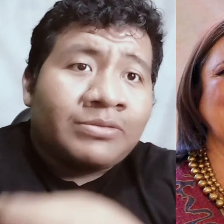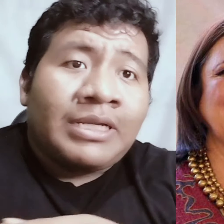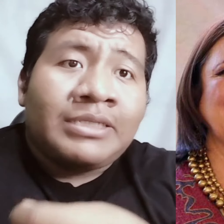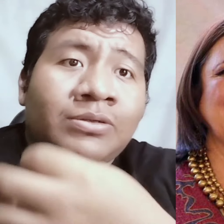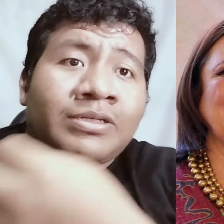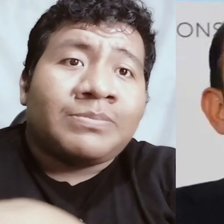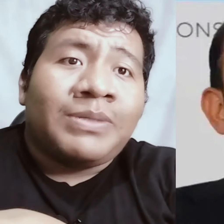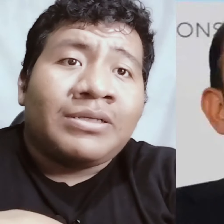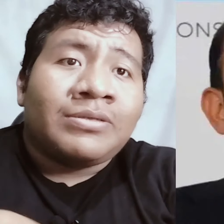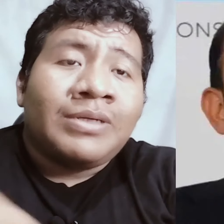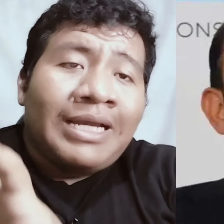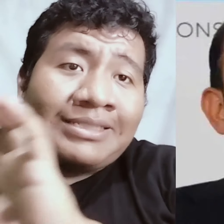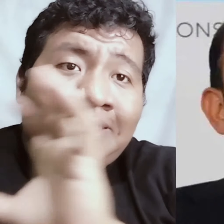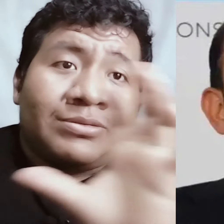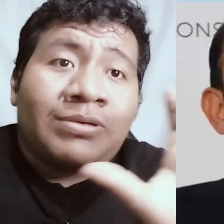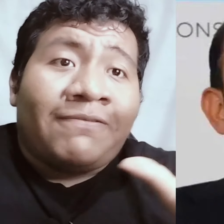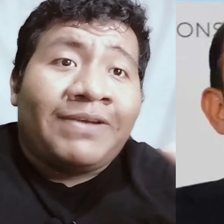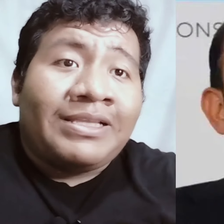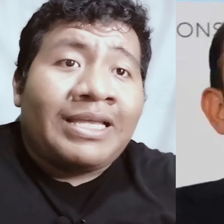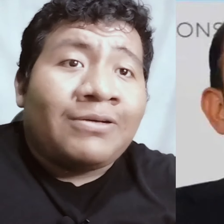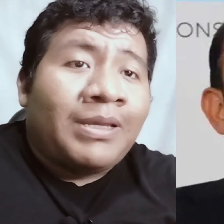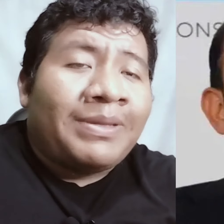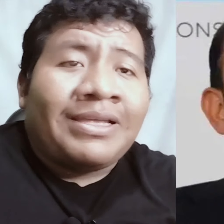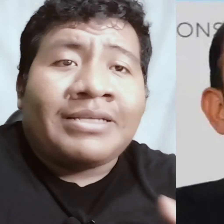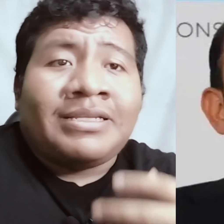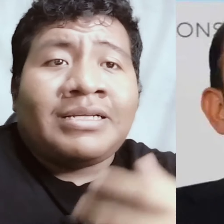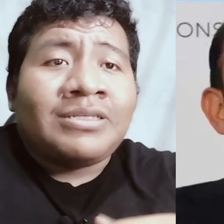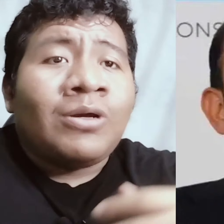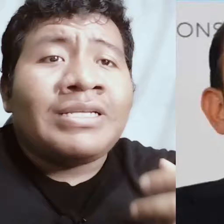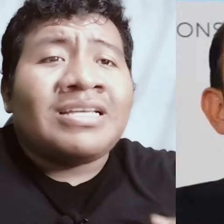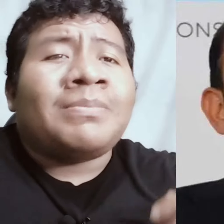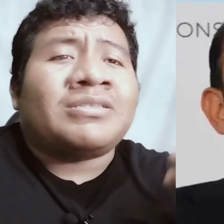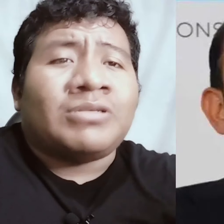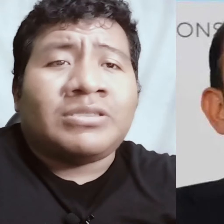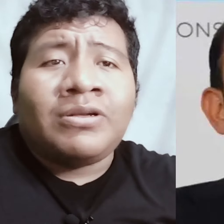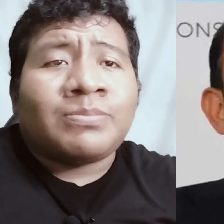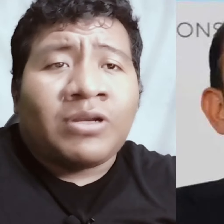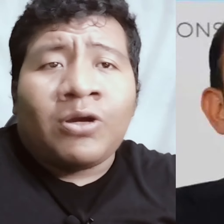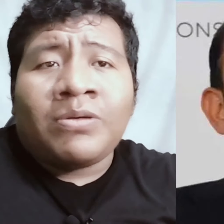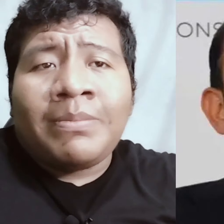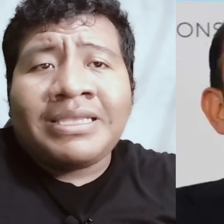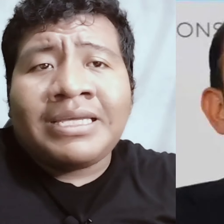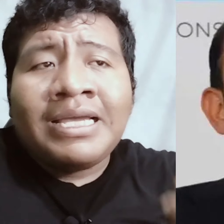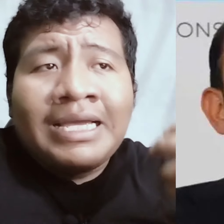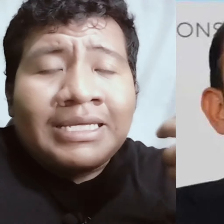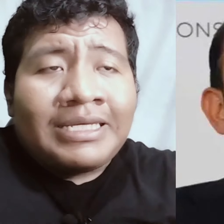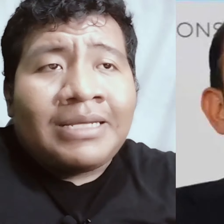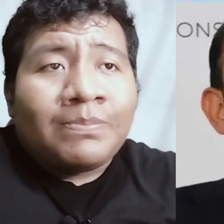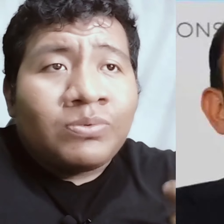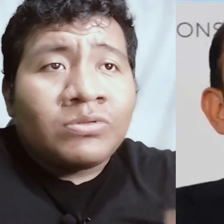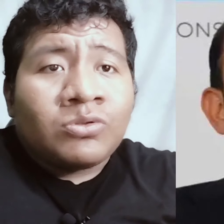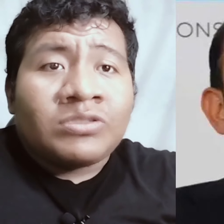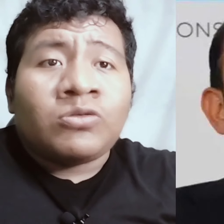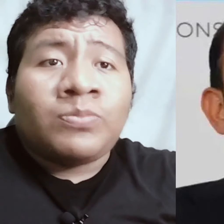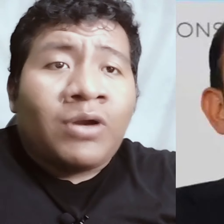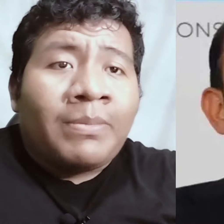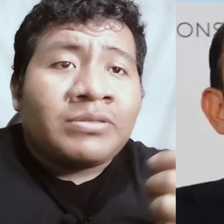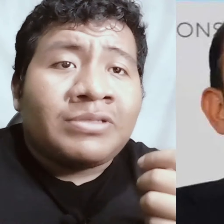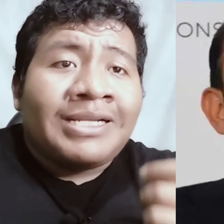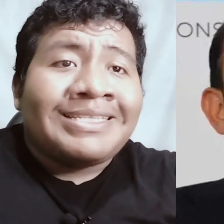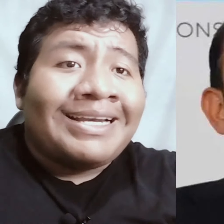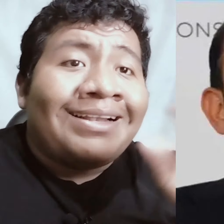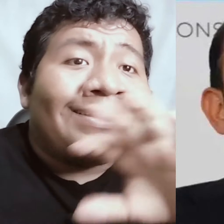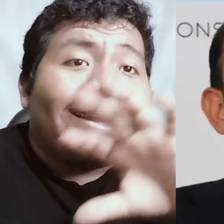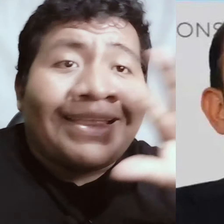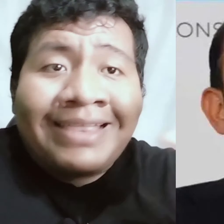programas sociales con respecto a si esto afecta obviamente a las elecciones y en más cuestiones, porque obviamente quien puso estos programas